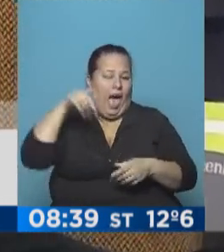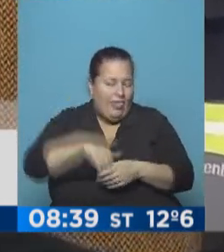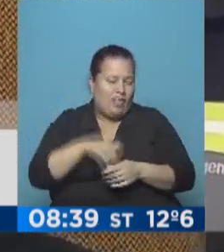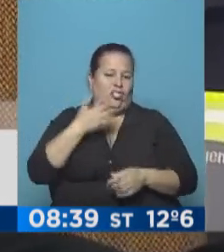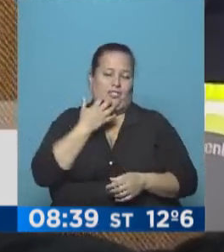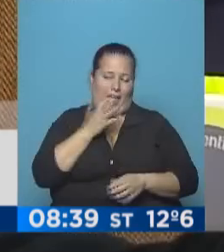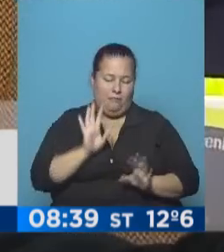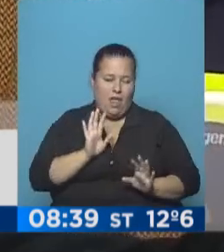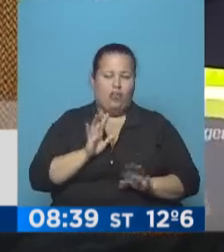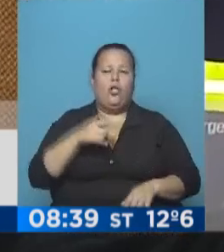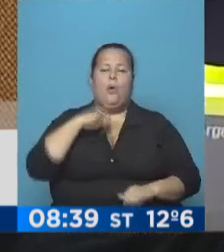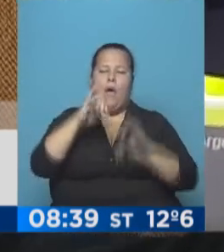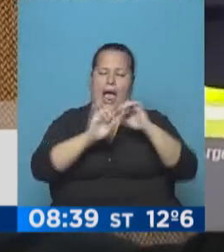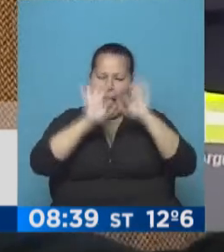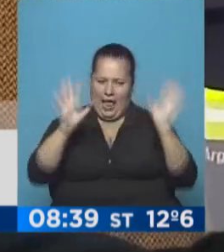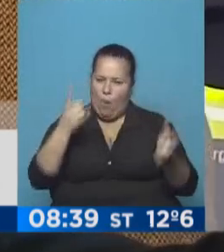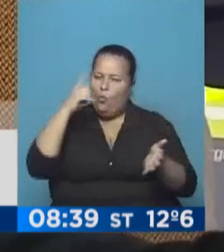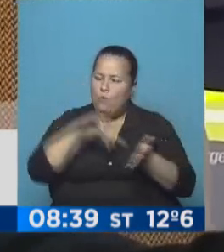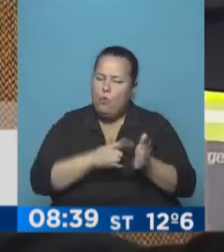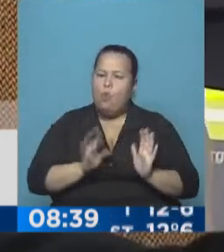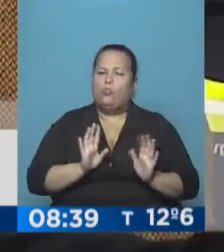Sarmiento. Ahora, le quiero aclarar una cuestión,